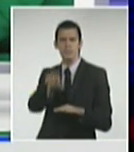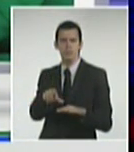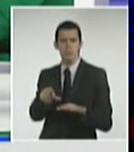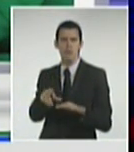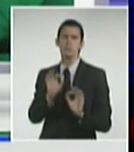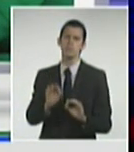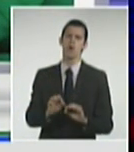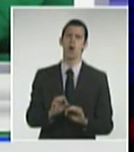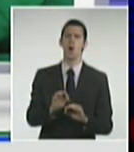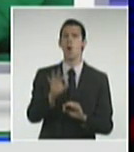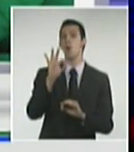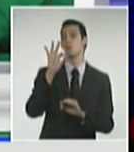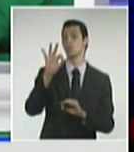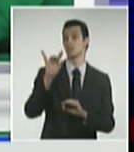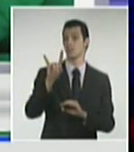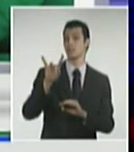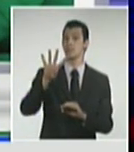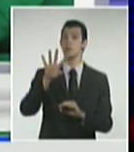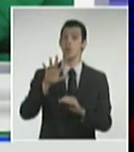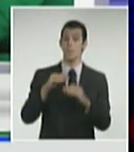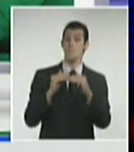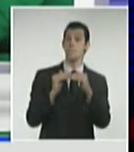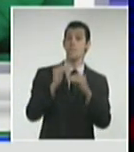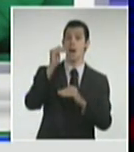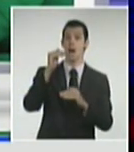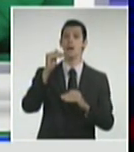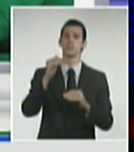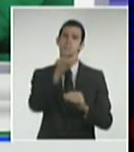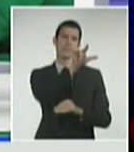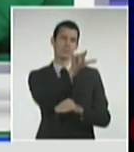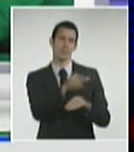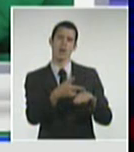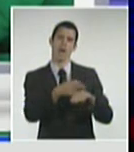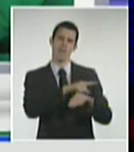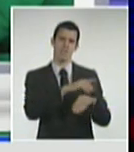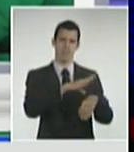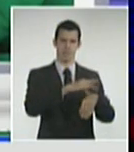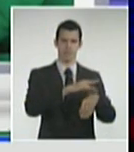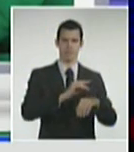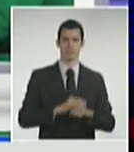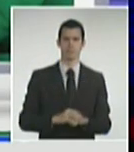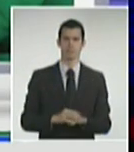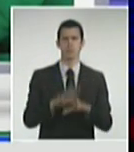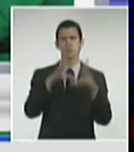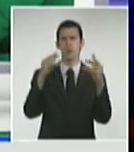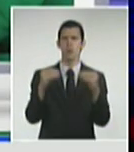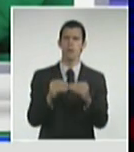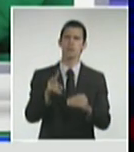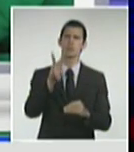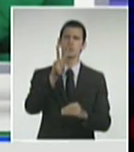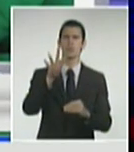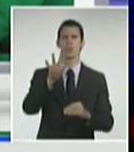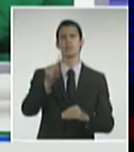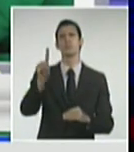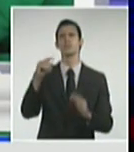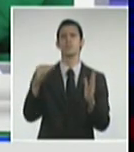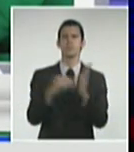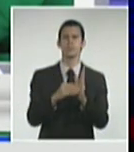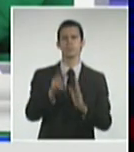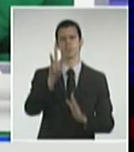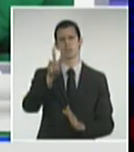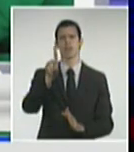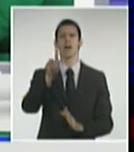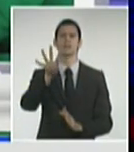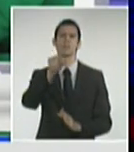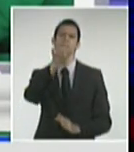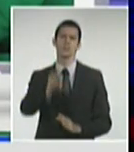4.895 más que los diagnosticados, se acumulan 241.314 personas que se han